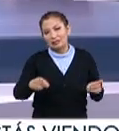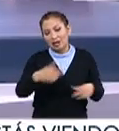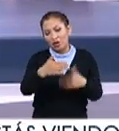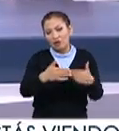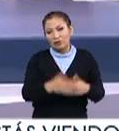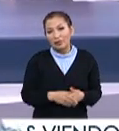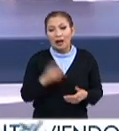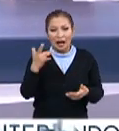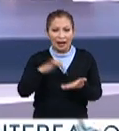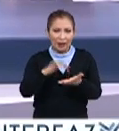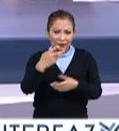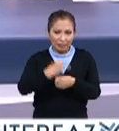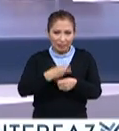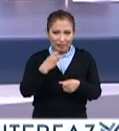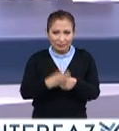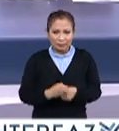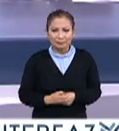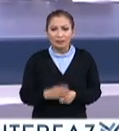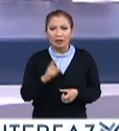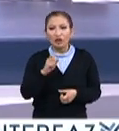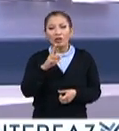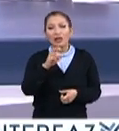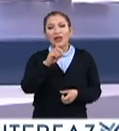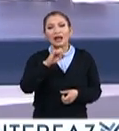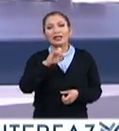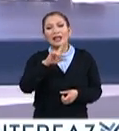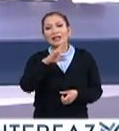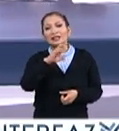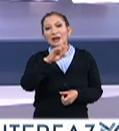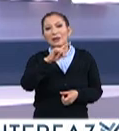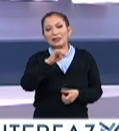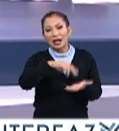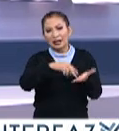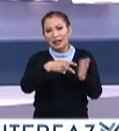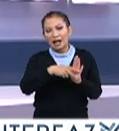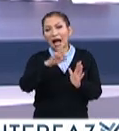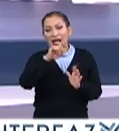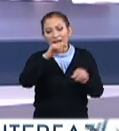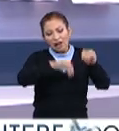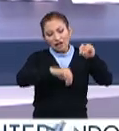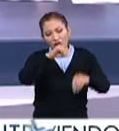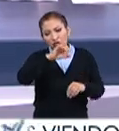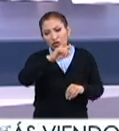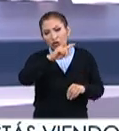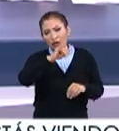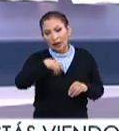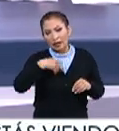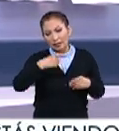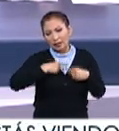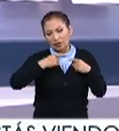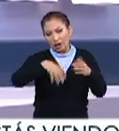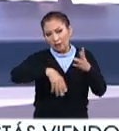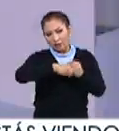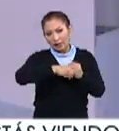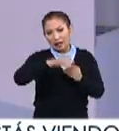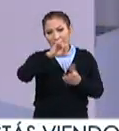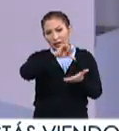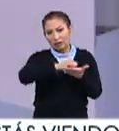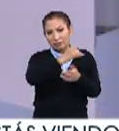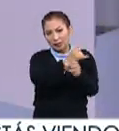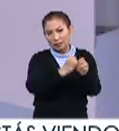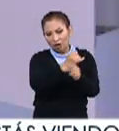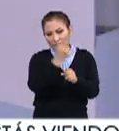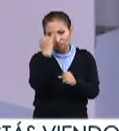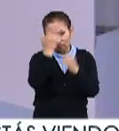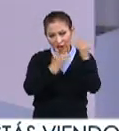estas investigaciones de inteligencia artificial. El doctor Daniel Cervantes, arquitecto de software en la Dirección Adjunta de Desarrollo de Software del Centro de